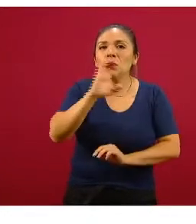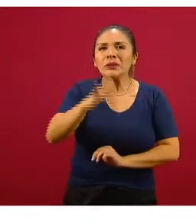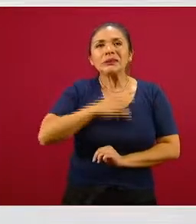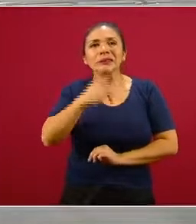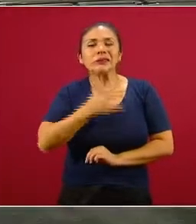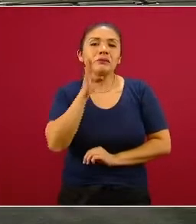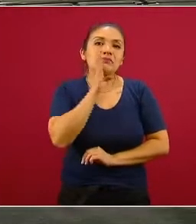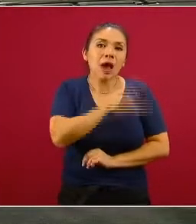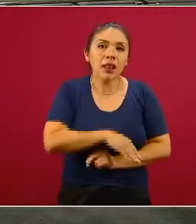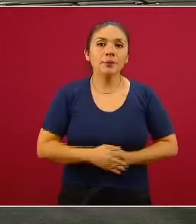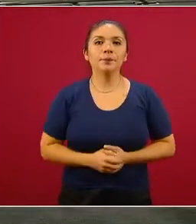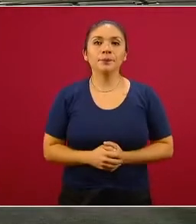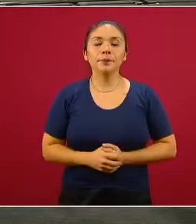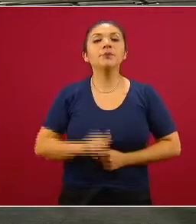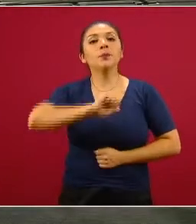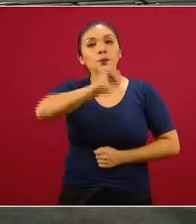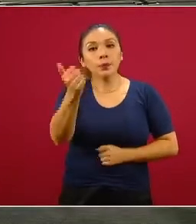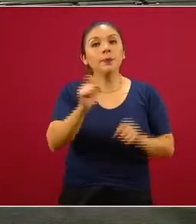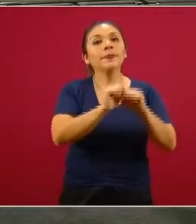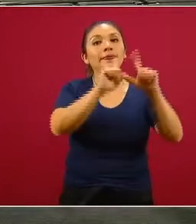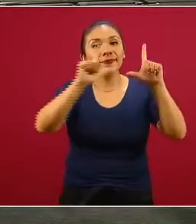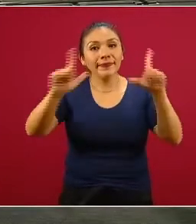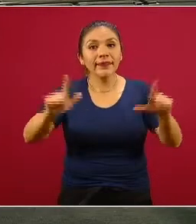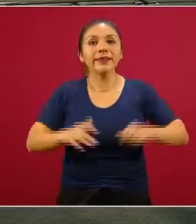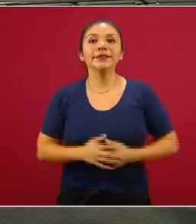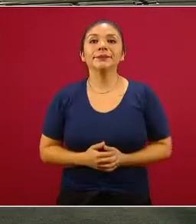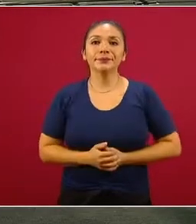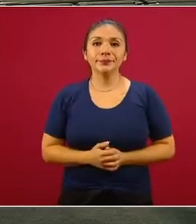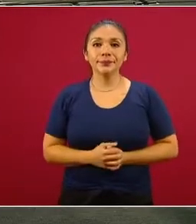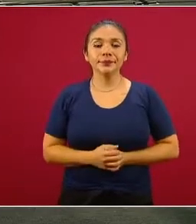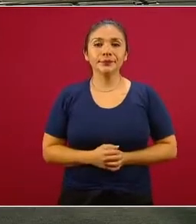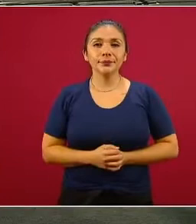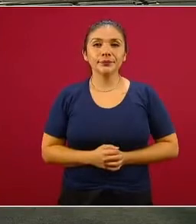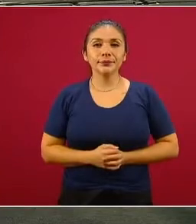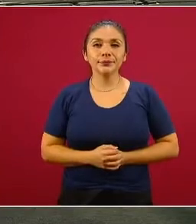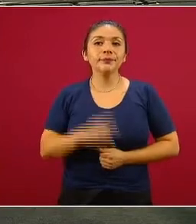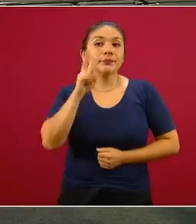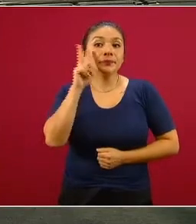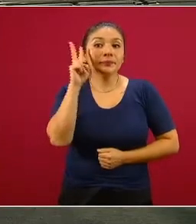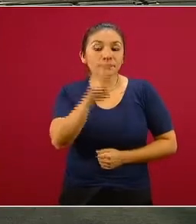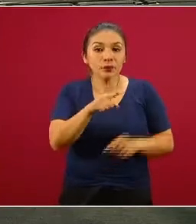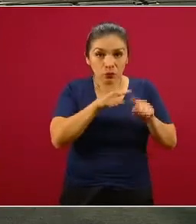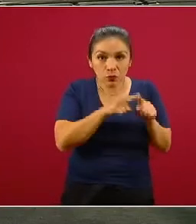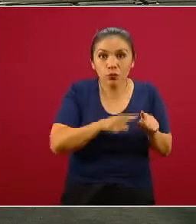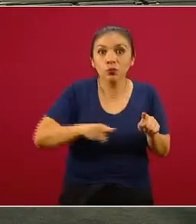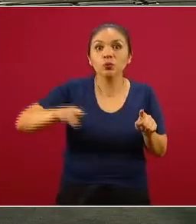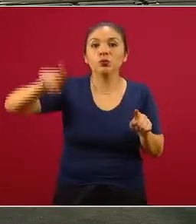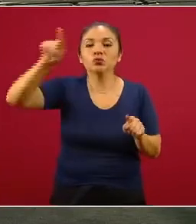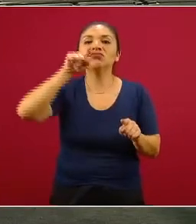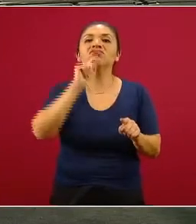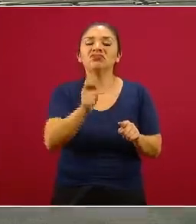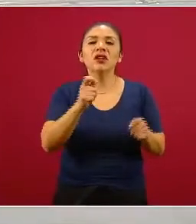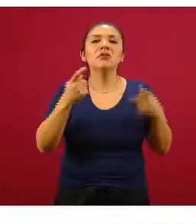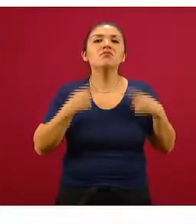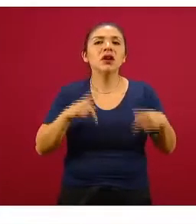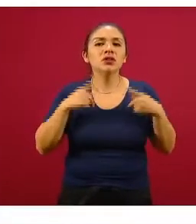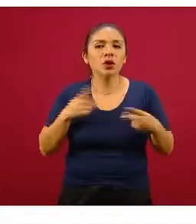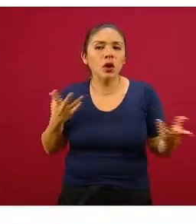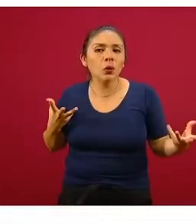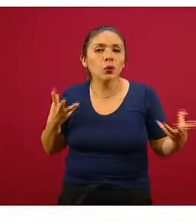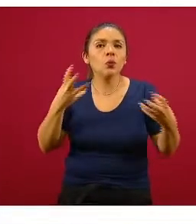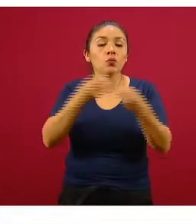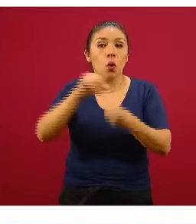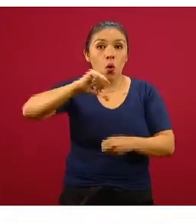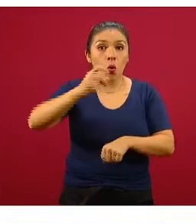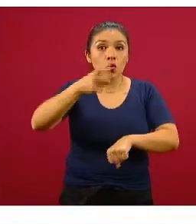síntomas. La siguiente diapositiva, vemos nuestra curva de casos confirmados acumulados. Hoy día